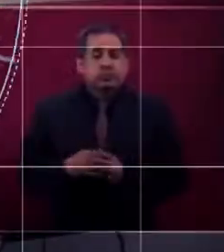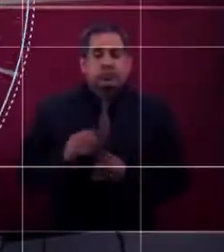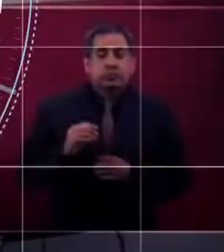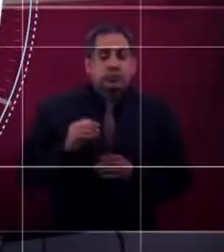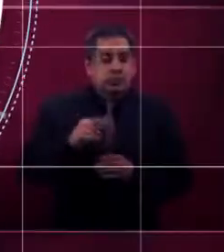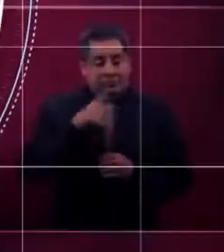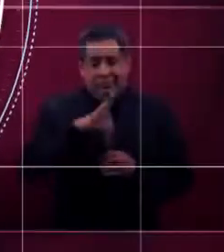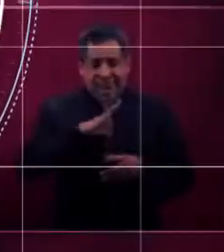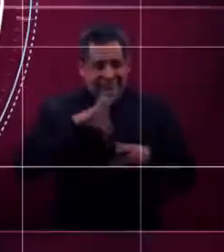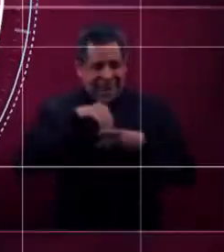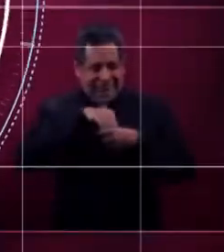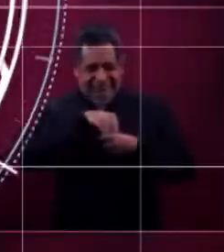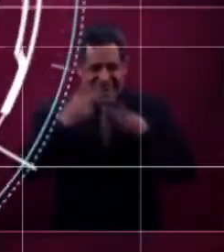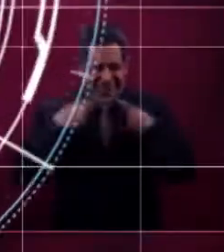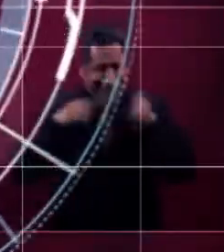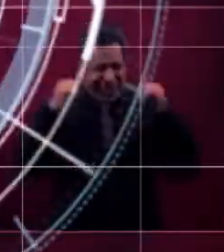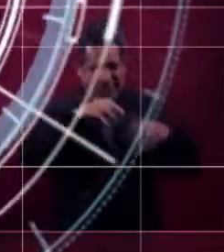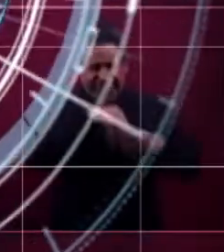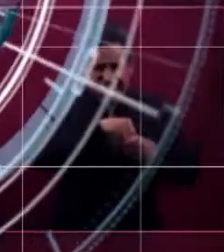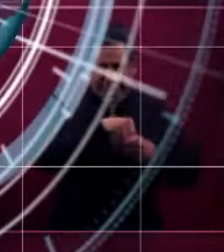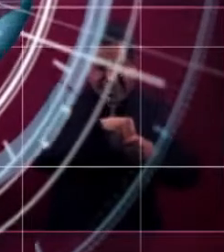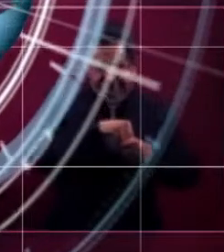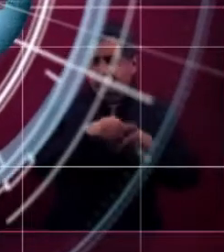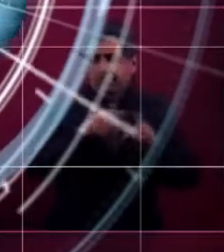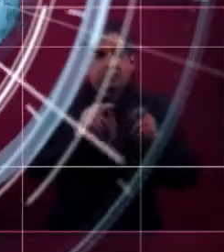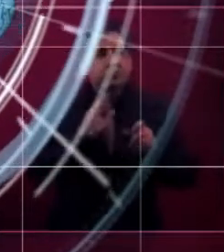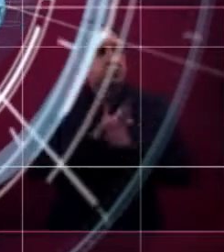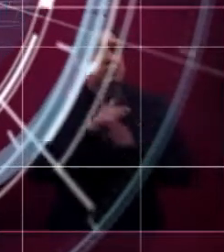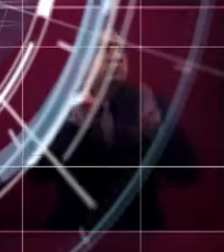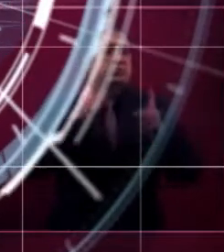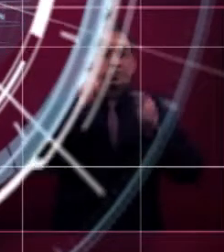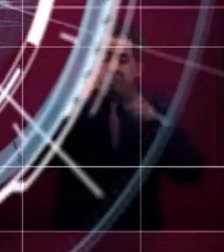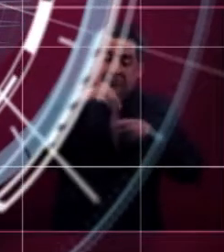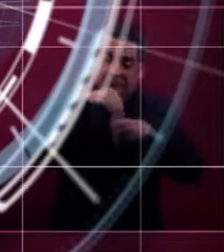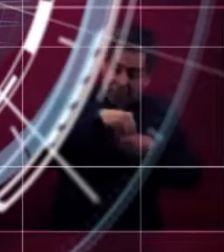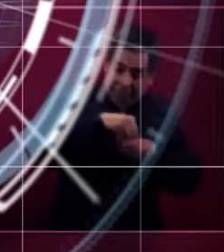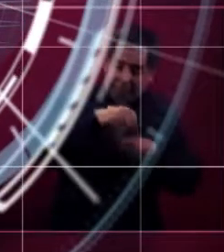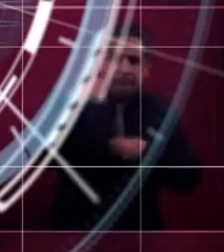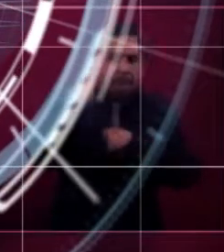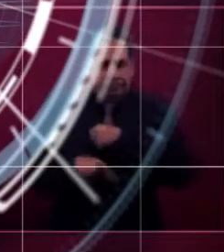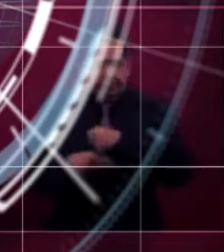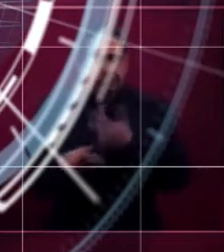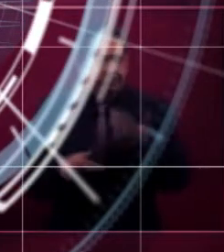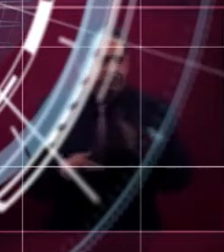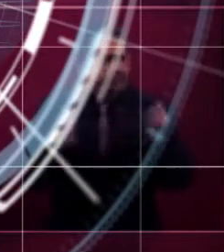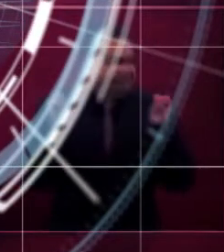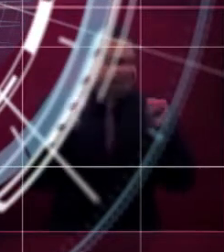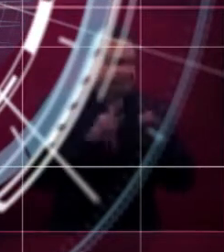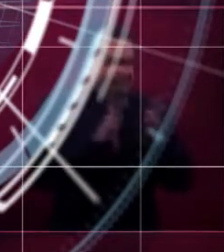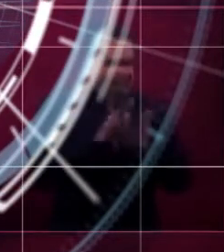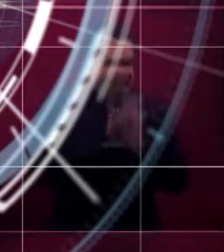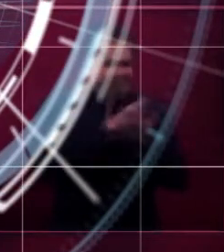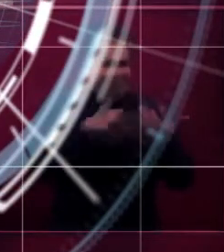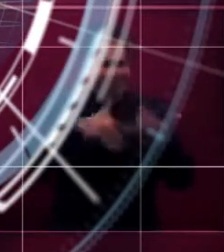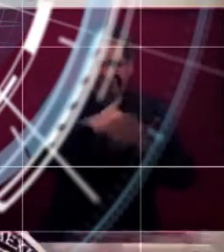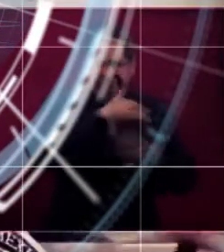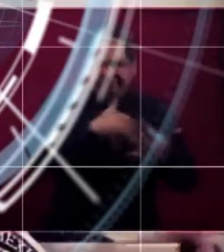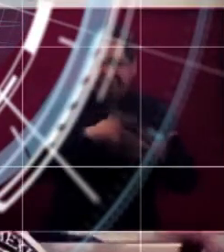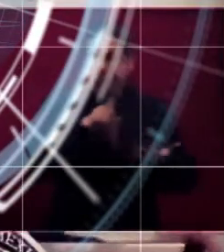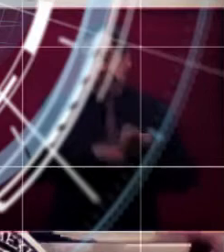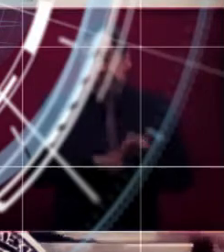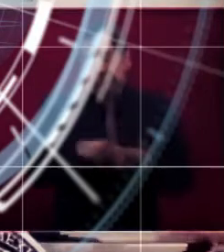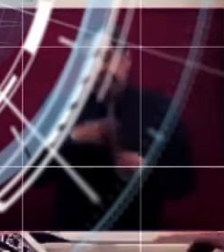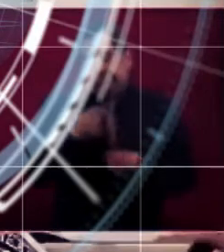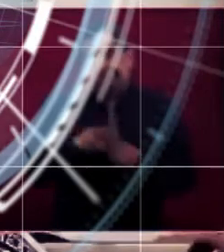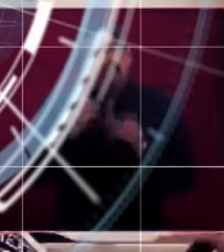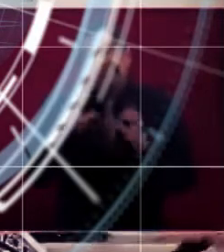científica. Donde hay congregación de personas, sea cual sea la razón, hay riesgo. Lo que hay que pensar en esta dimensión de la complejidad del manejo de